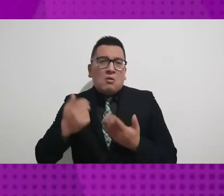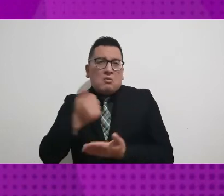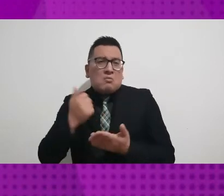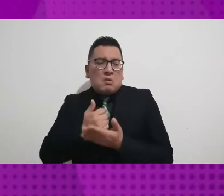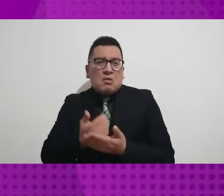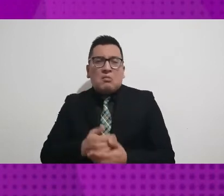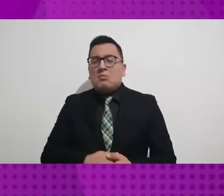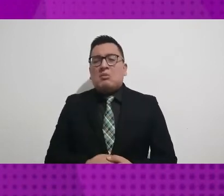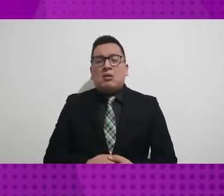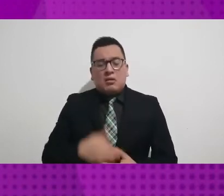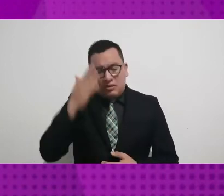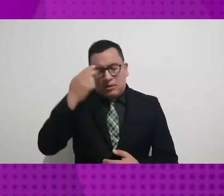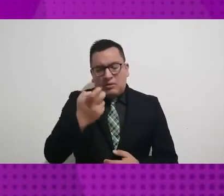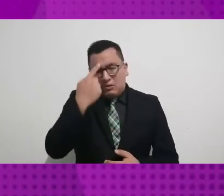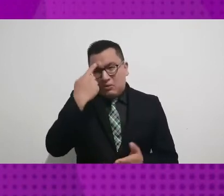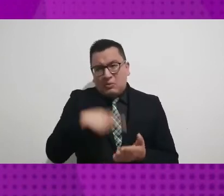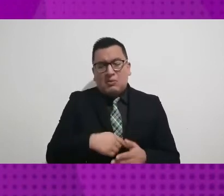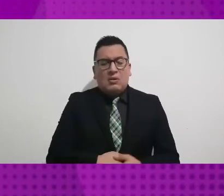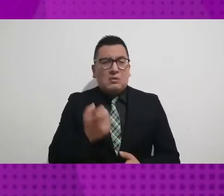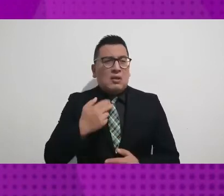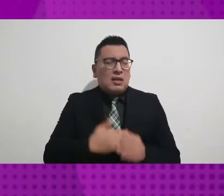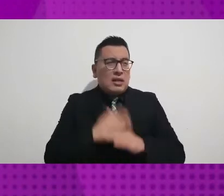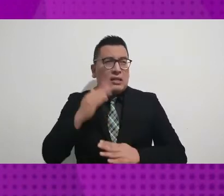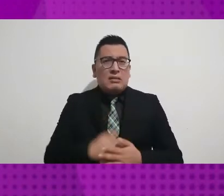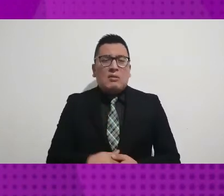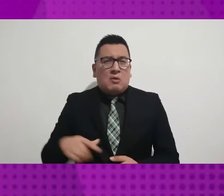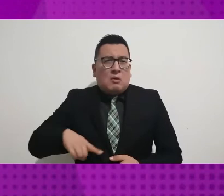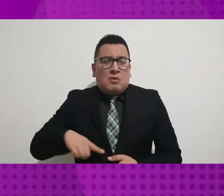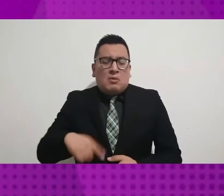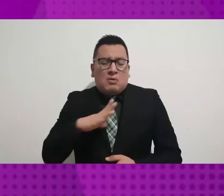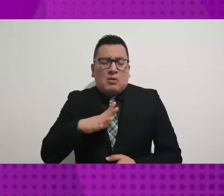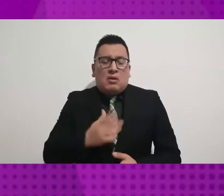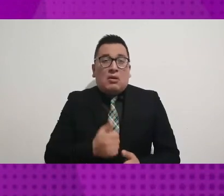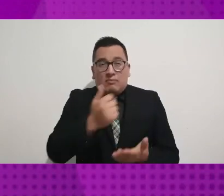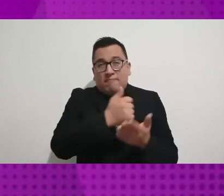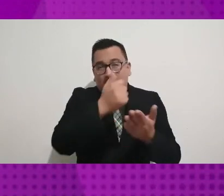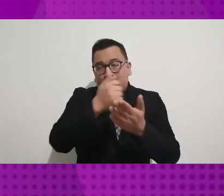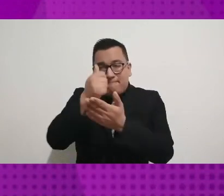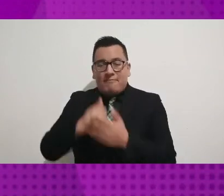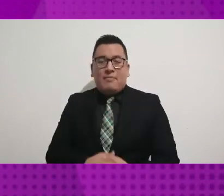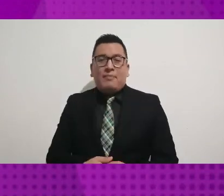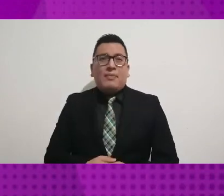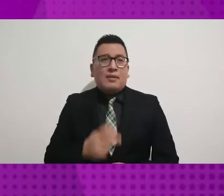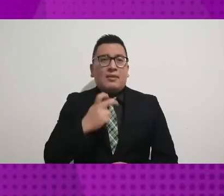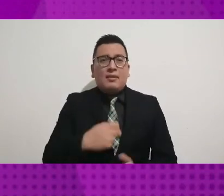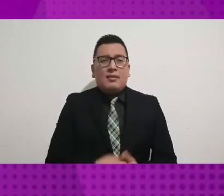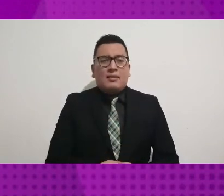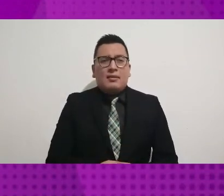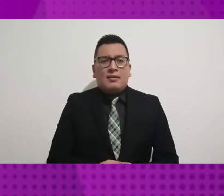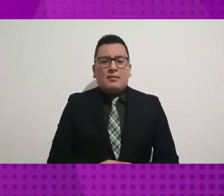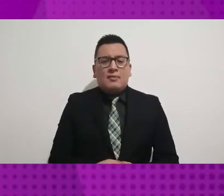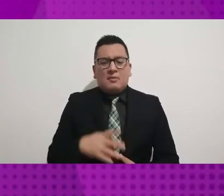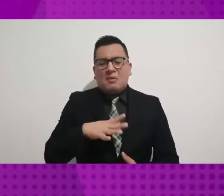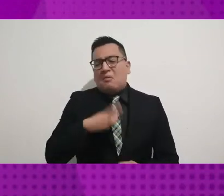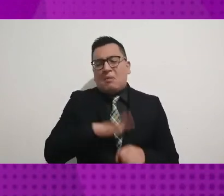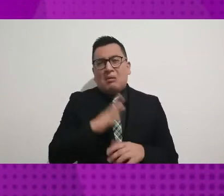gubernatura, varias capitales. Yo creo que también el éxito de las candidaturas independientes está mucho en lo local, en los municipios. Ahí es